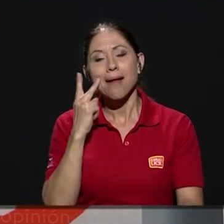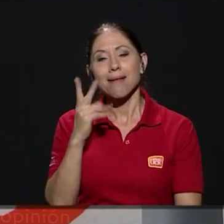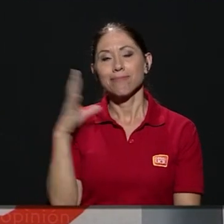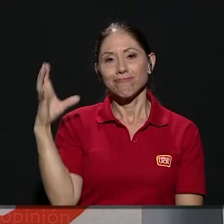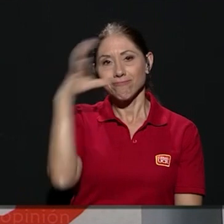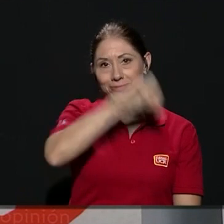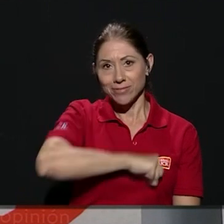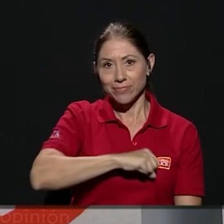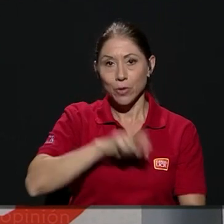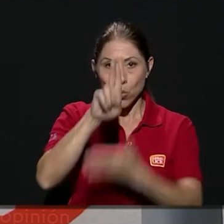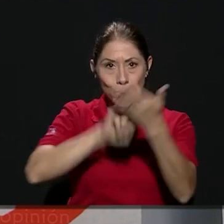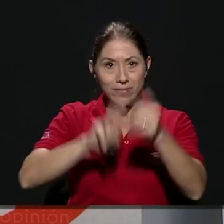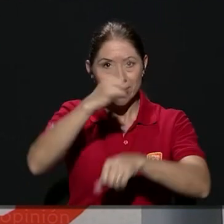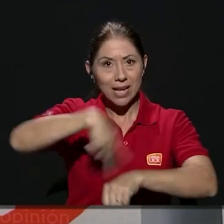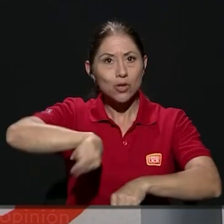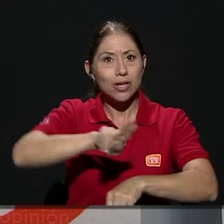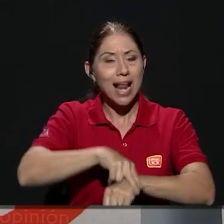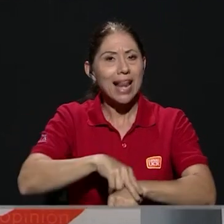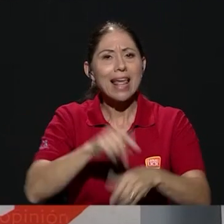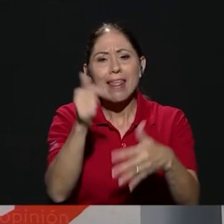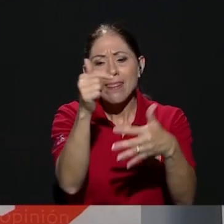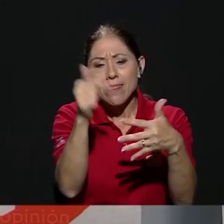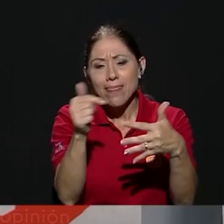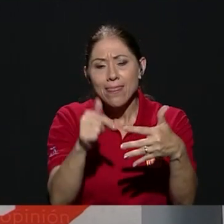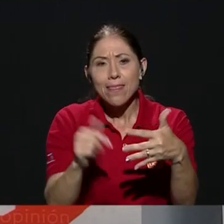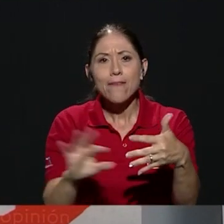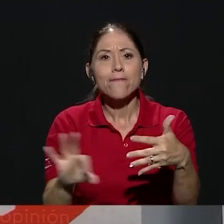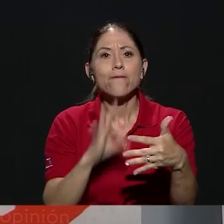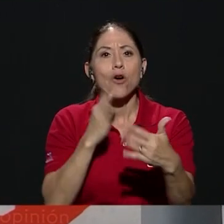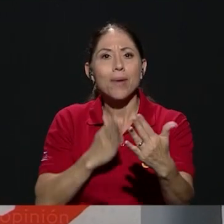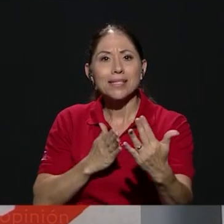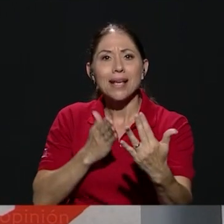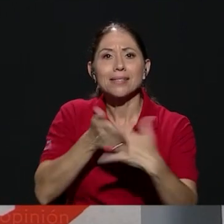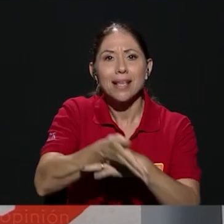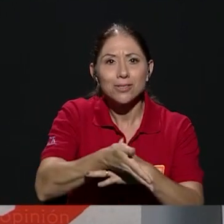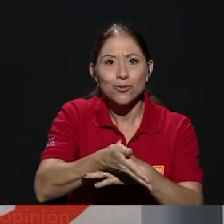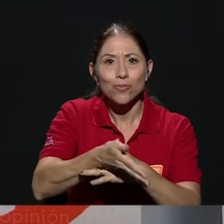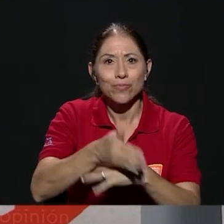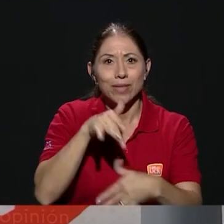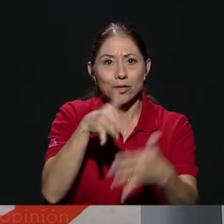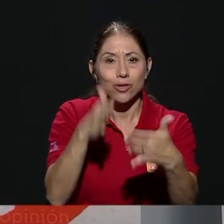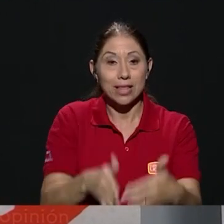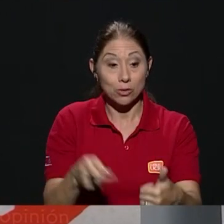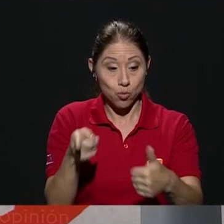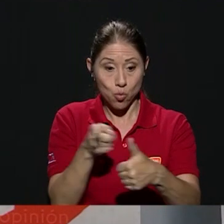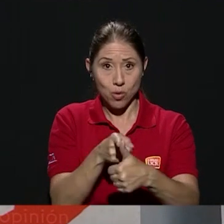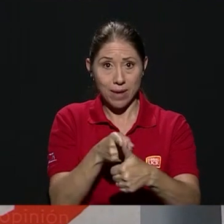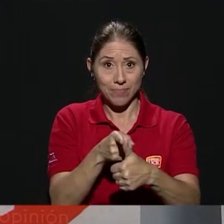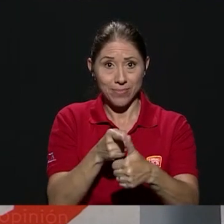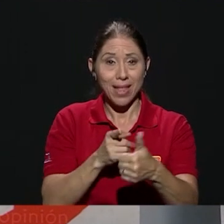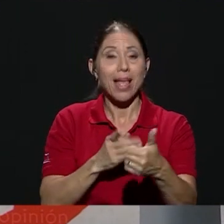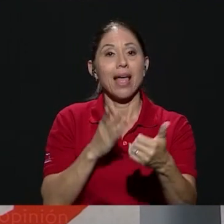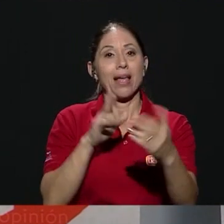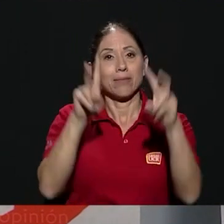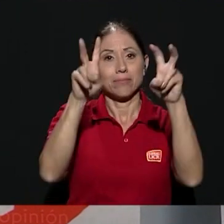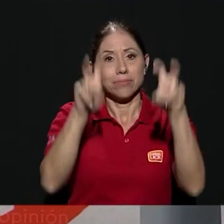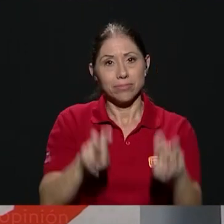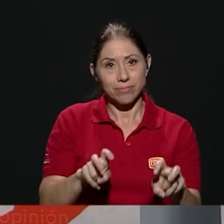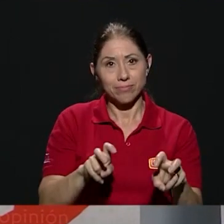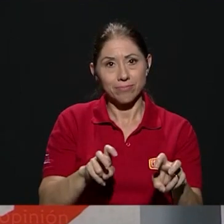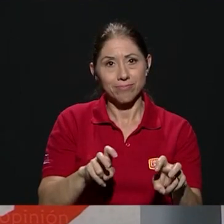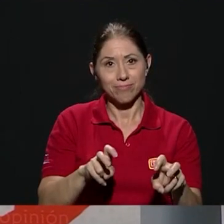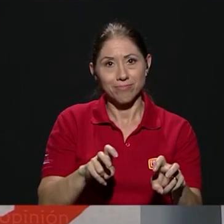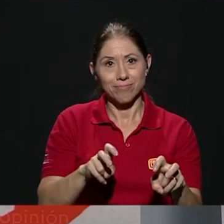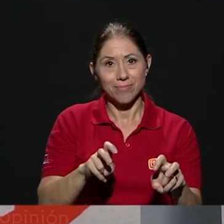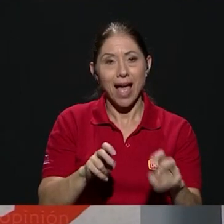tiene diferentes modalidades de acceso para los estudiantes. Una es a través de la prueba de actitud académica, lo que